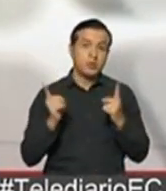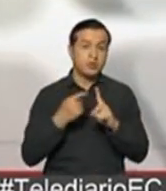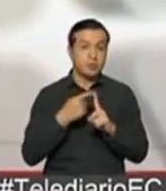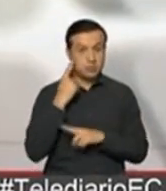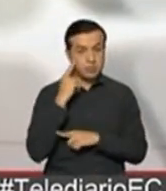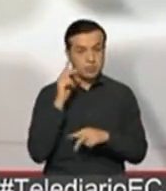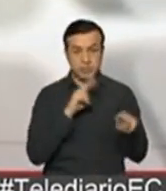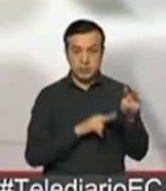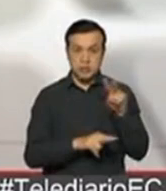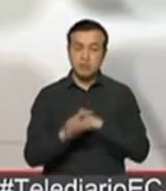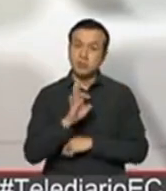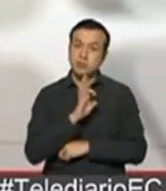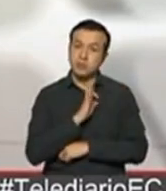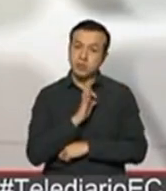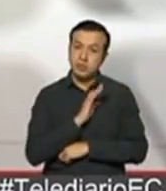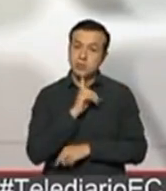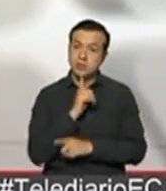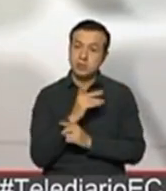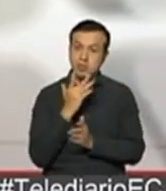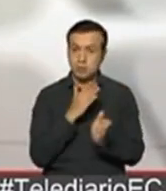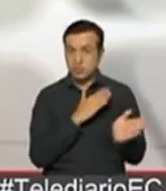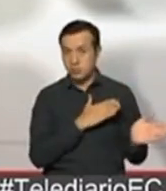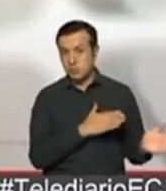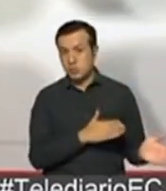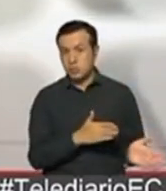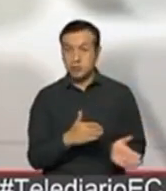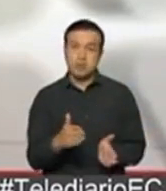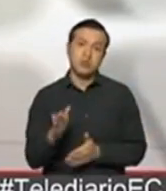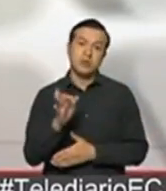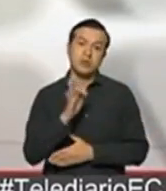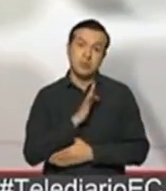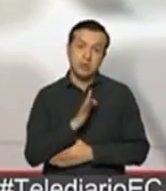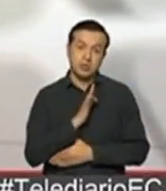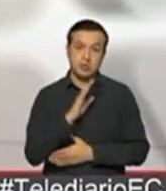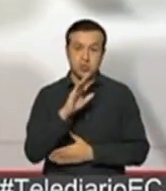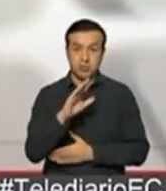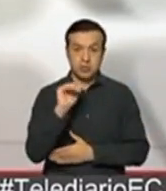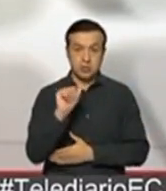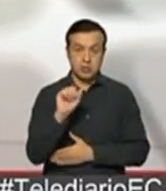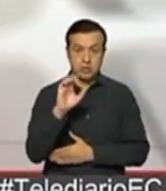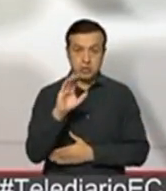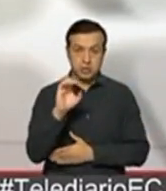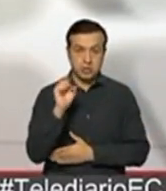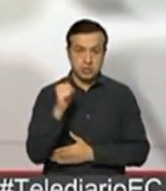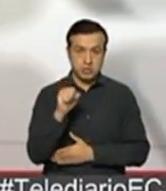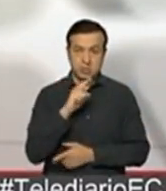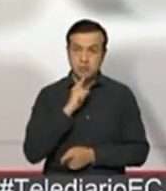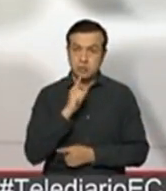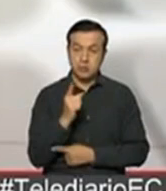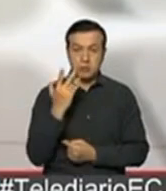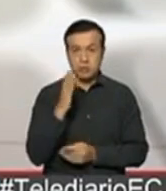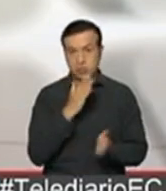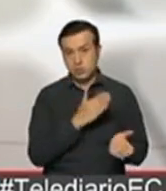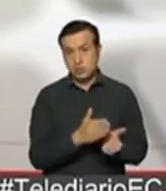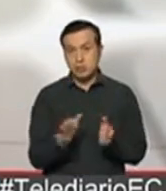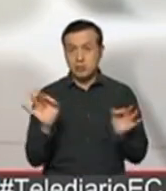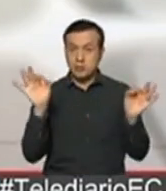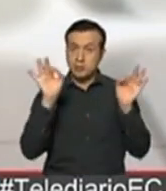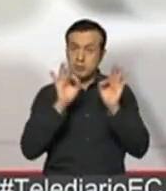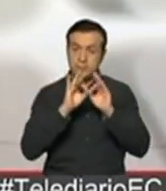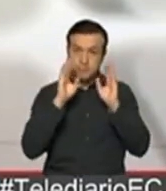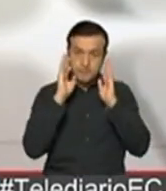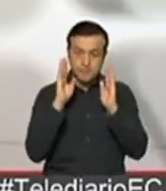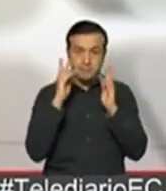verificación técnica que la realizaron los técnicos del cases y fundamentalmente para mirar de